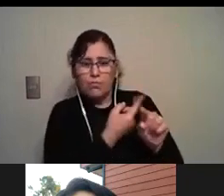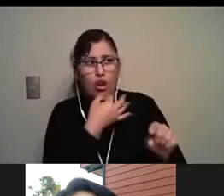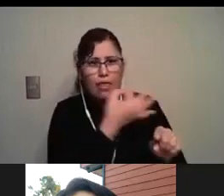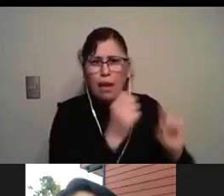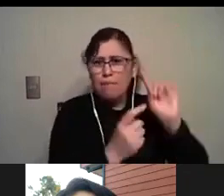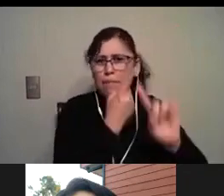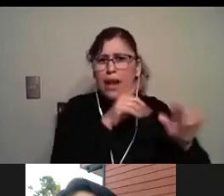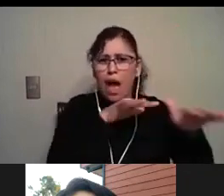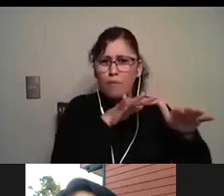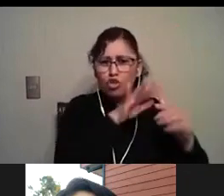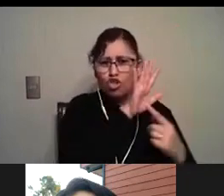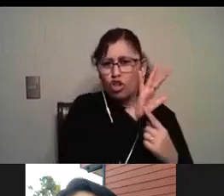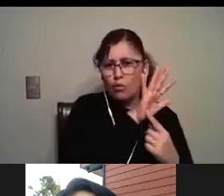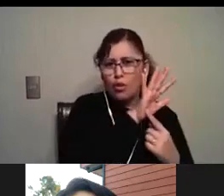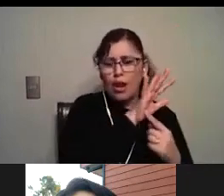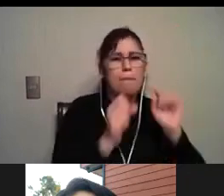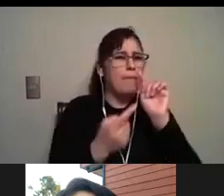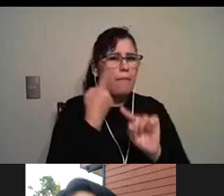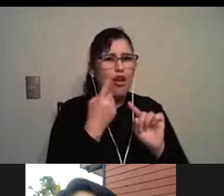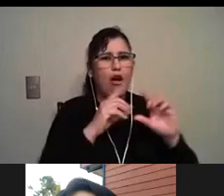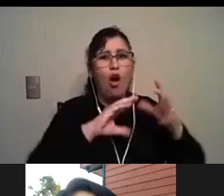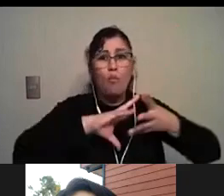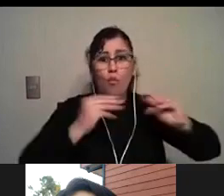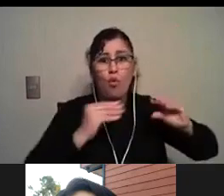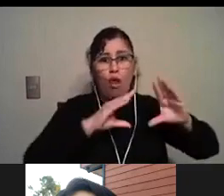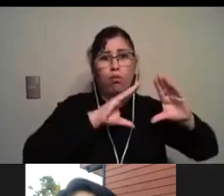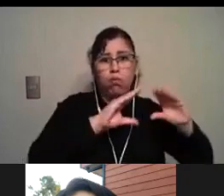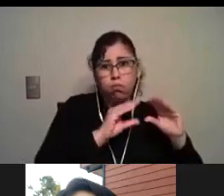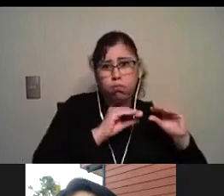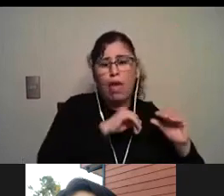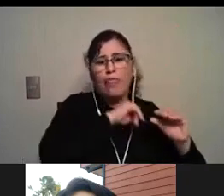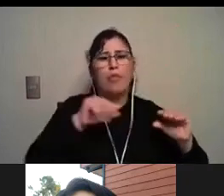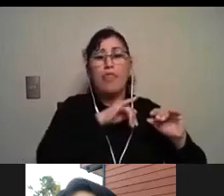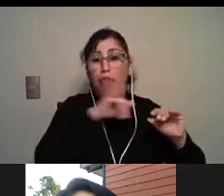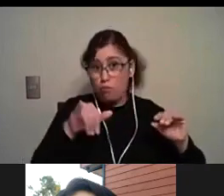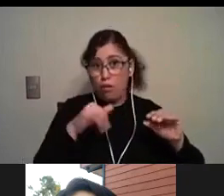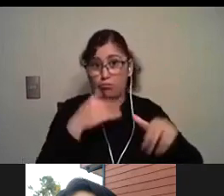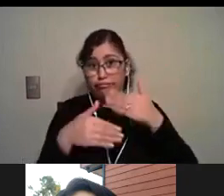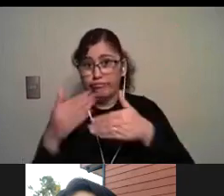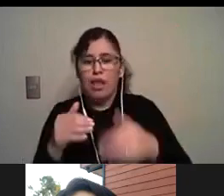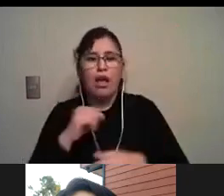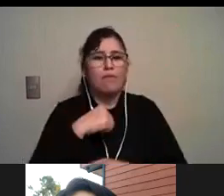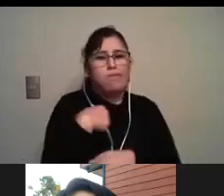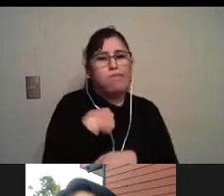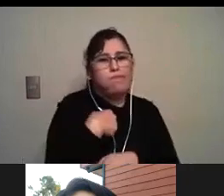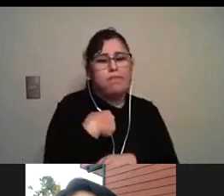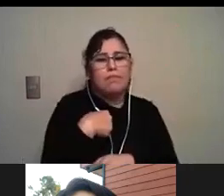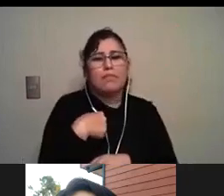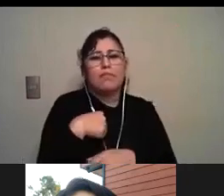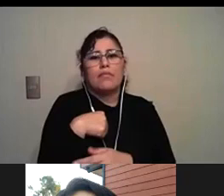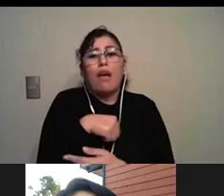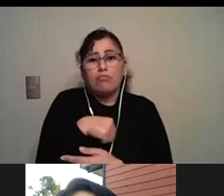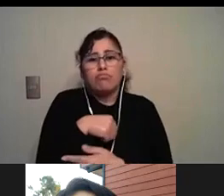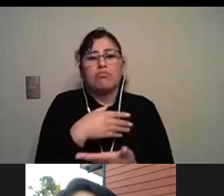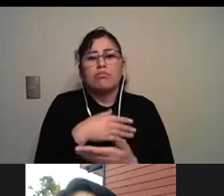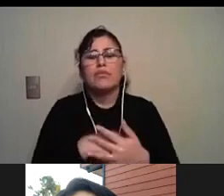primero había flacidez muscular y después había espasticidad. Uh-huh. Y como que el brazo quedaba pegado. Entonces